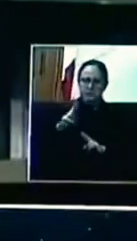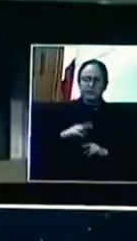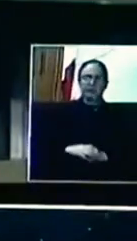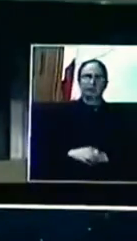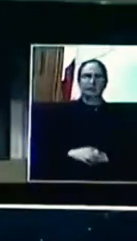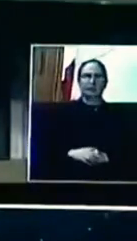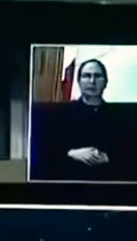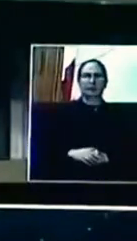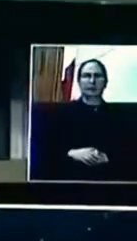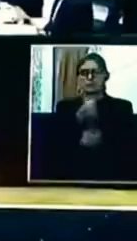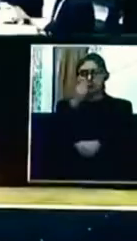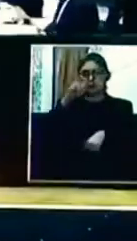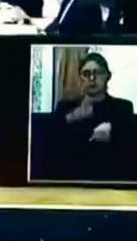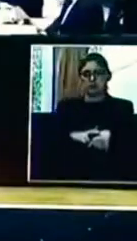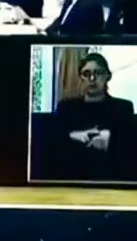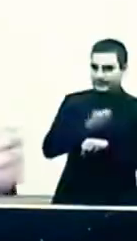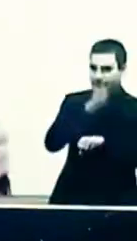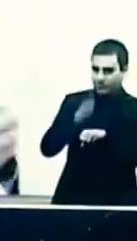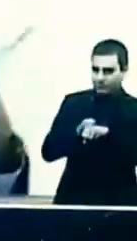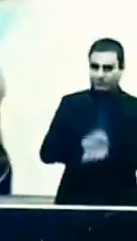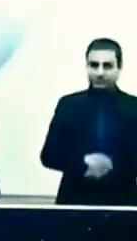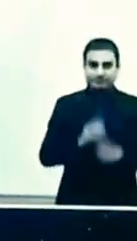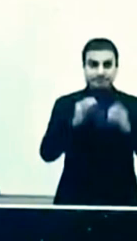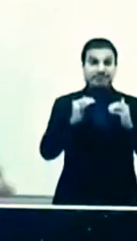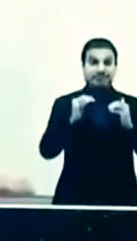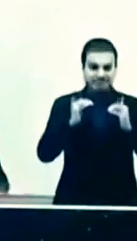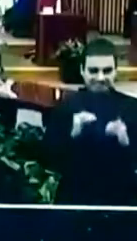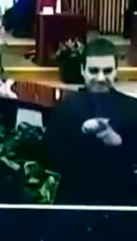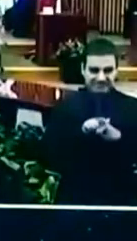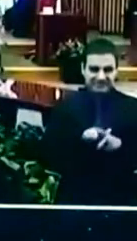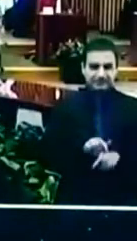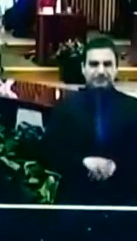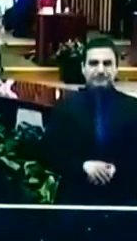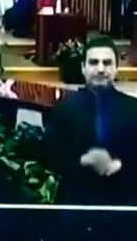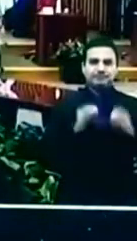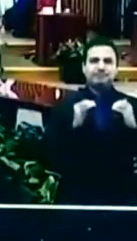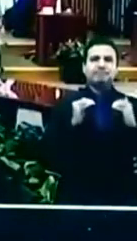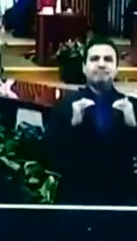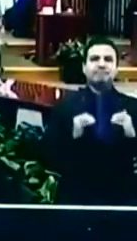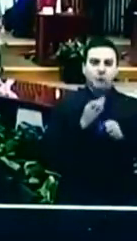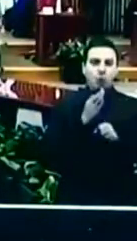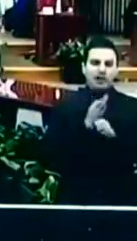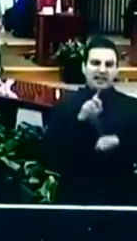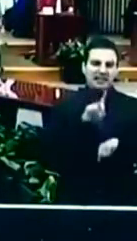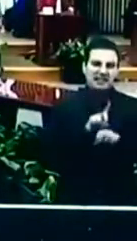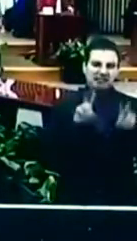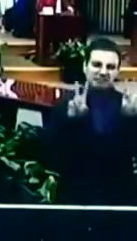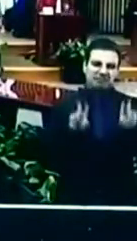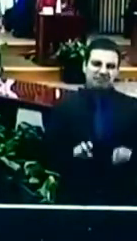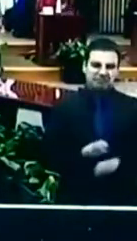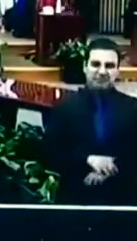también con base en los precedentes de la Sala Superior relacionados con la discriminación histórica al género de las mujeres y,